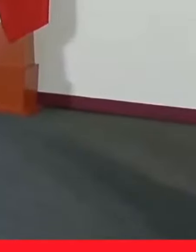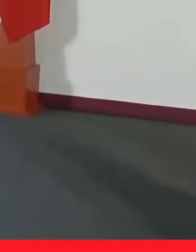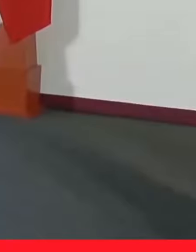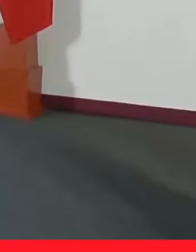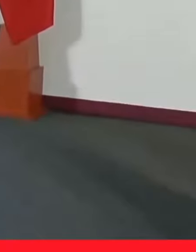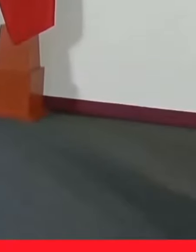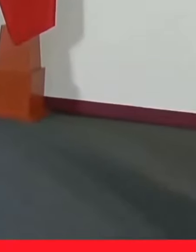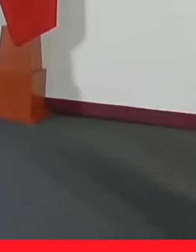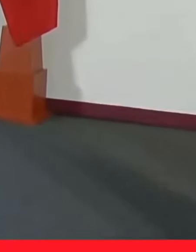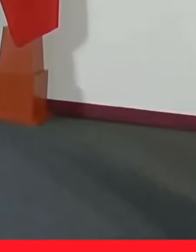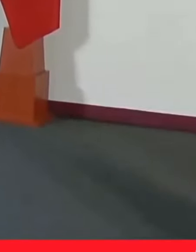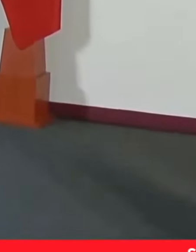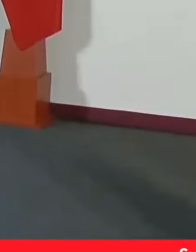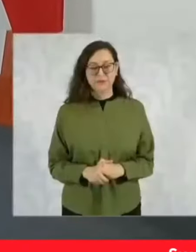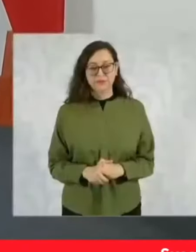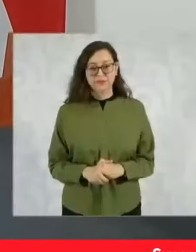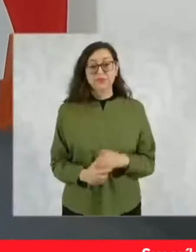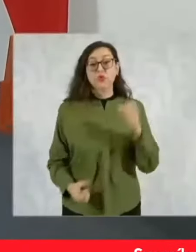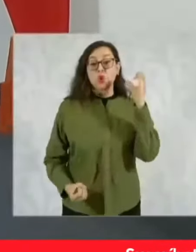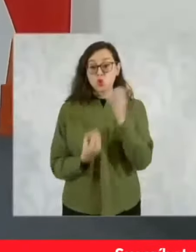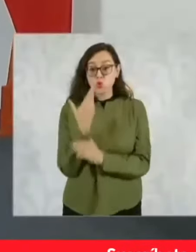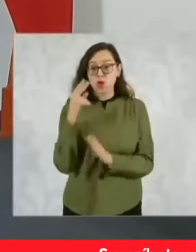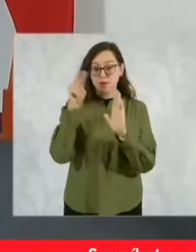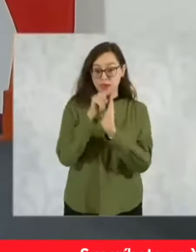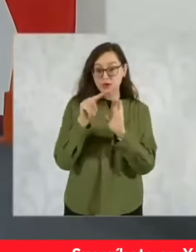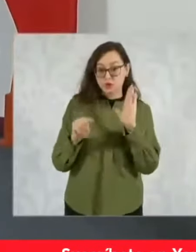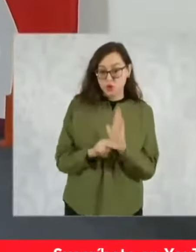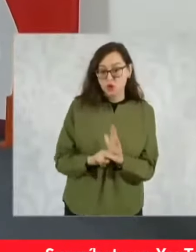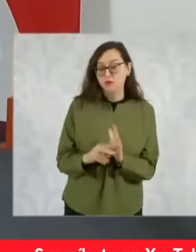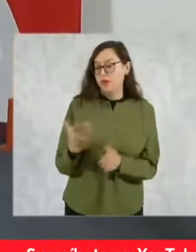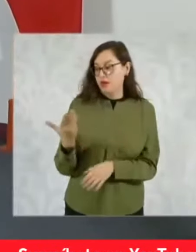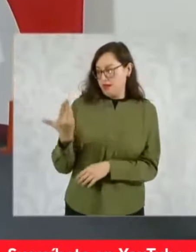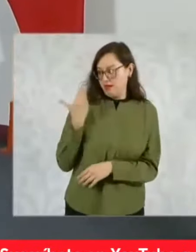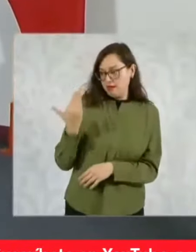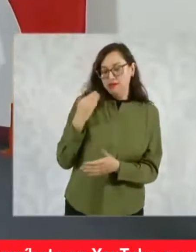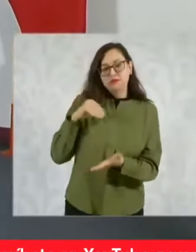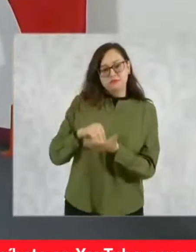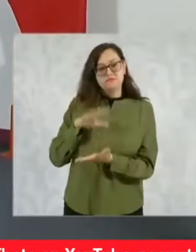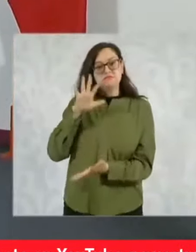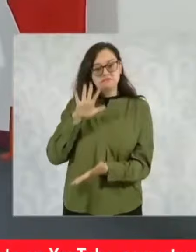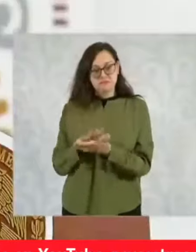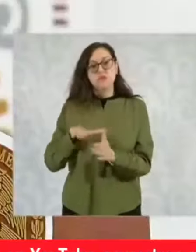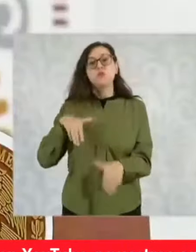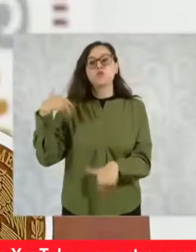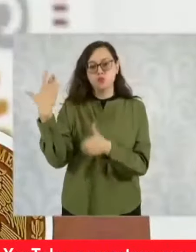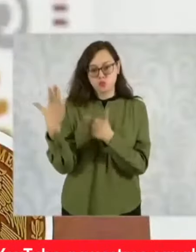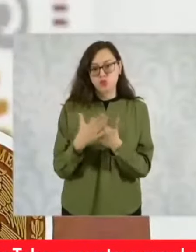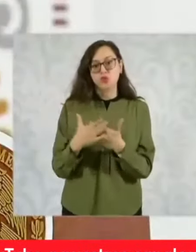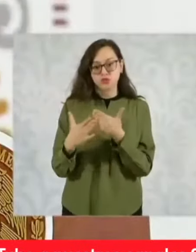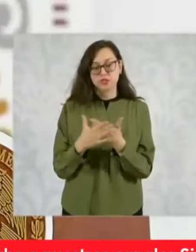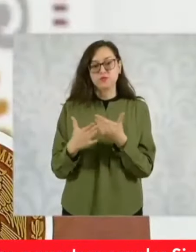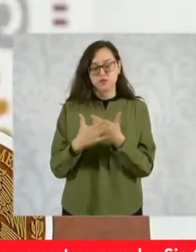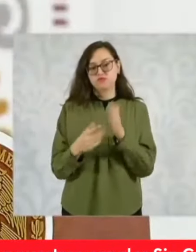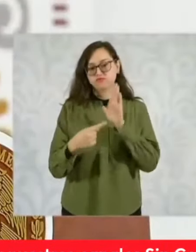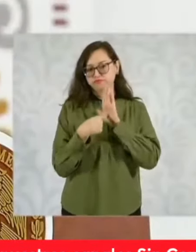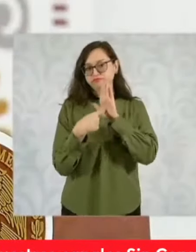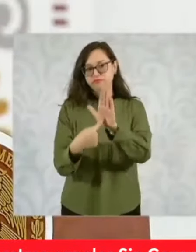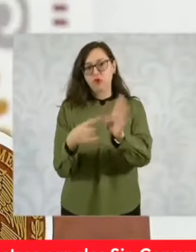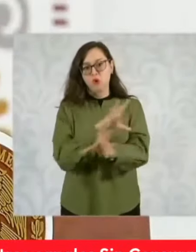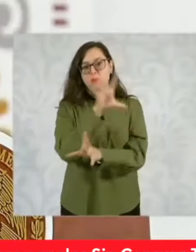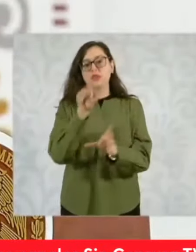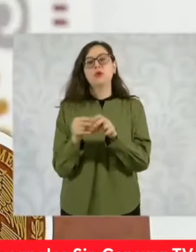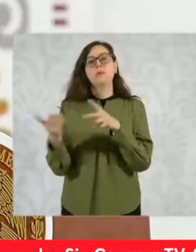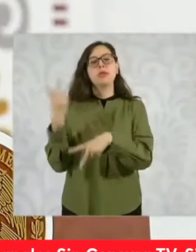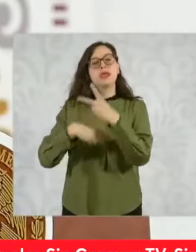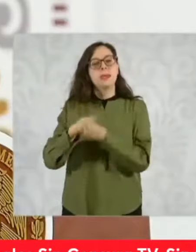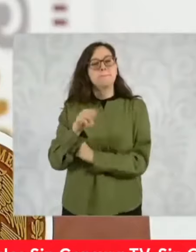meses que se determinaron para su aplicación y viene Mario Delgado y Salud para poder explicar